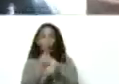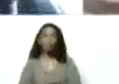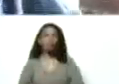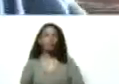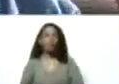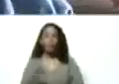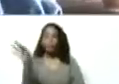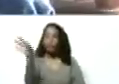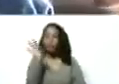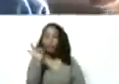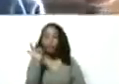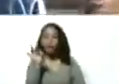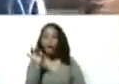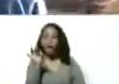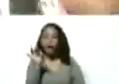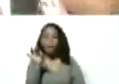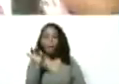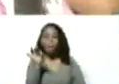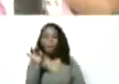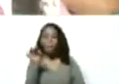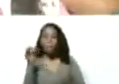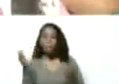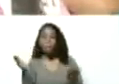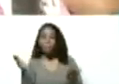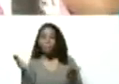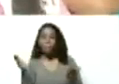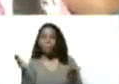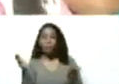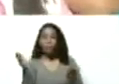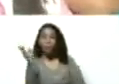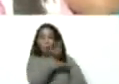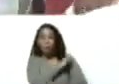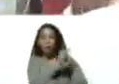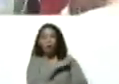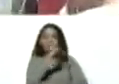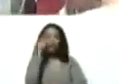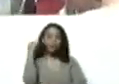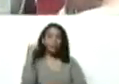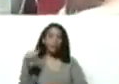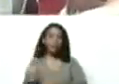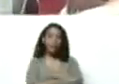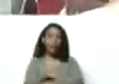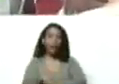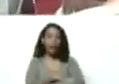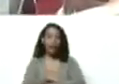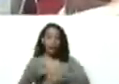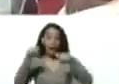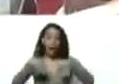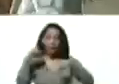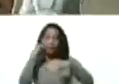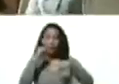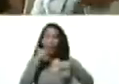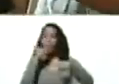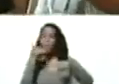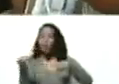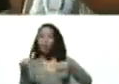elegimos a los jefes y jefas de calle este sábado